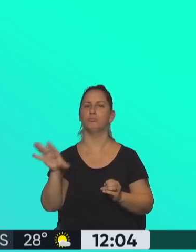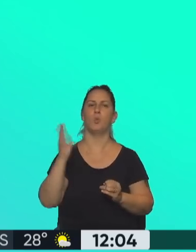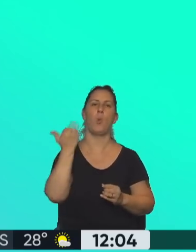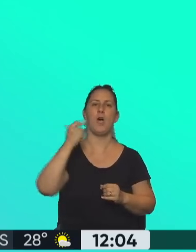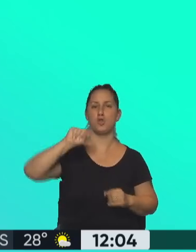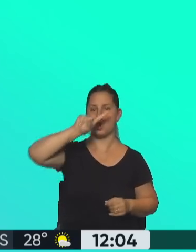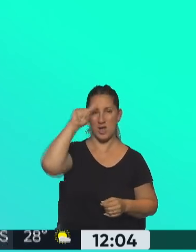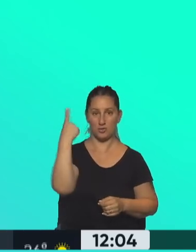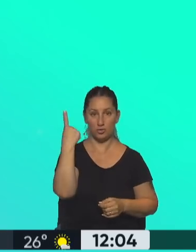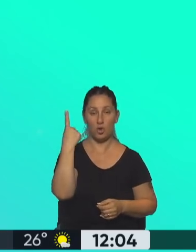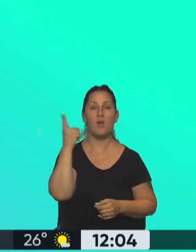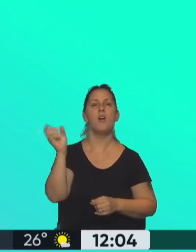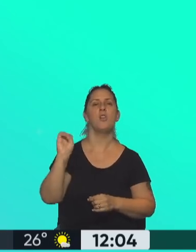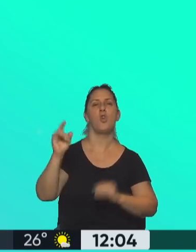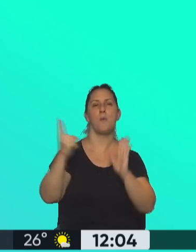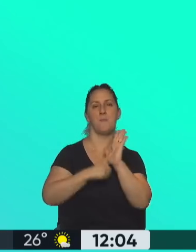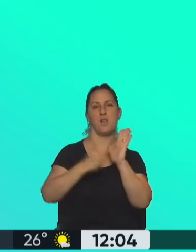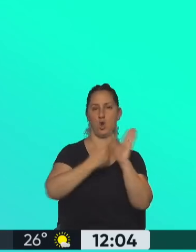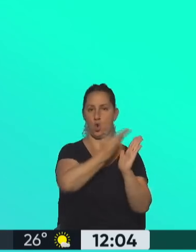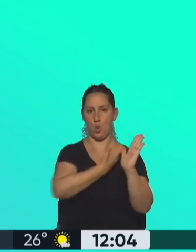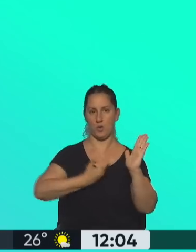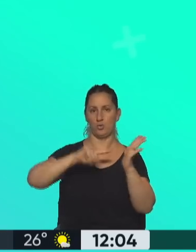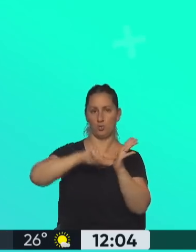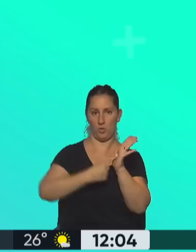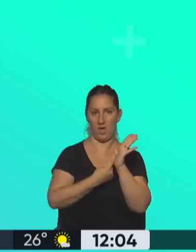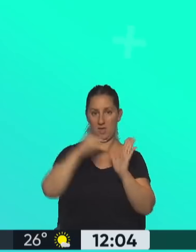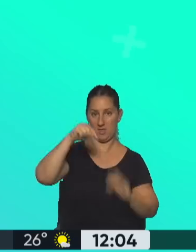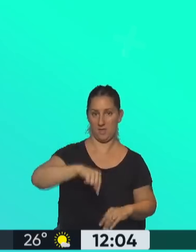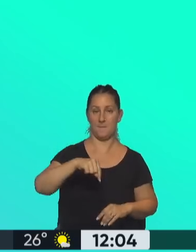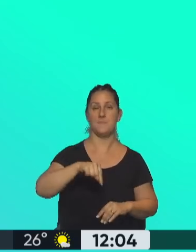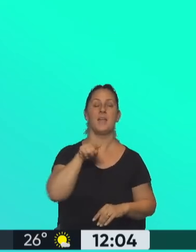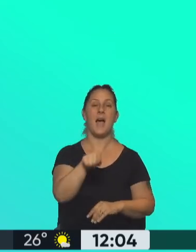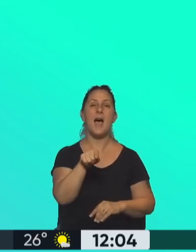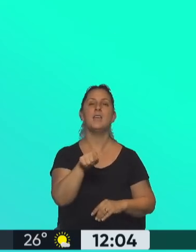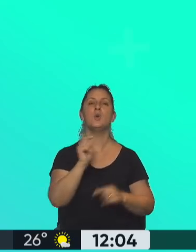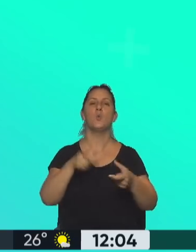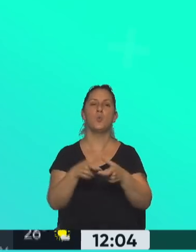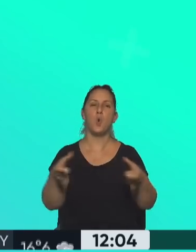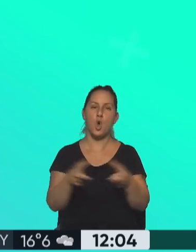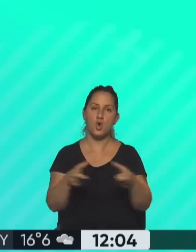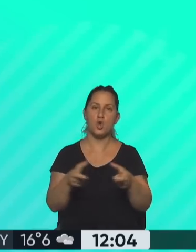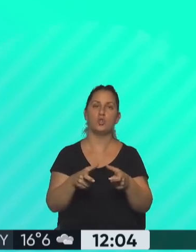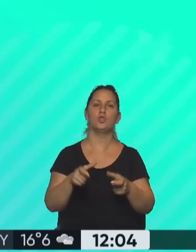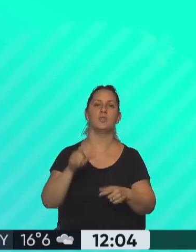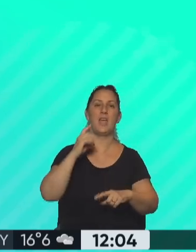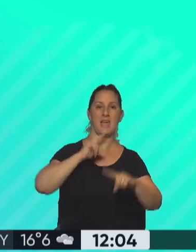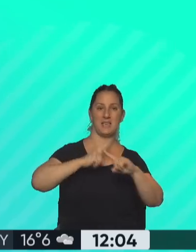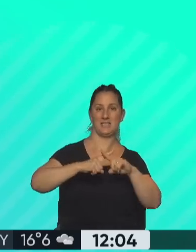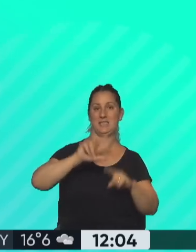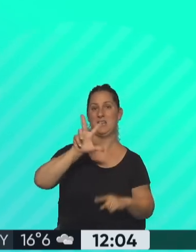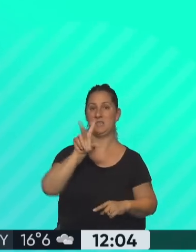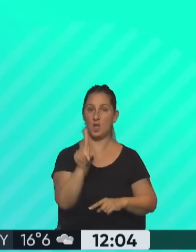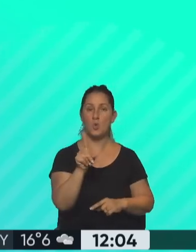Banco Nación a nombre del gobierno de la ciudad de Buenos Aires. Se utilizarán bonos TX31 y se los